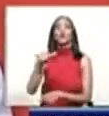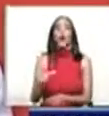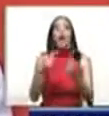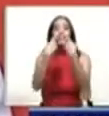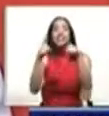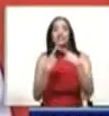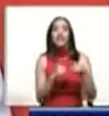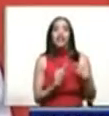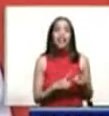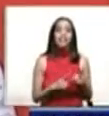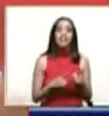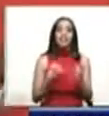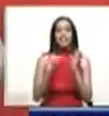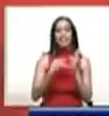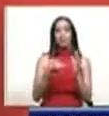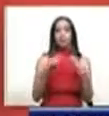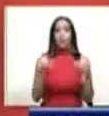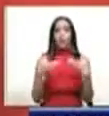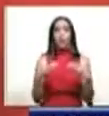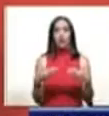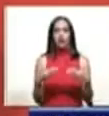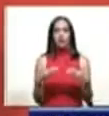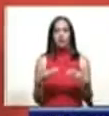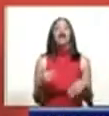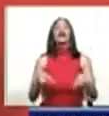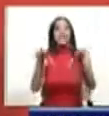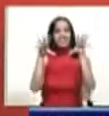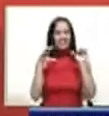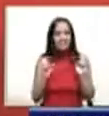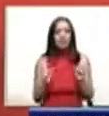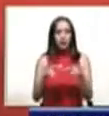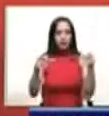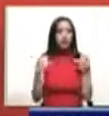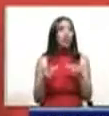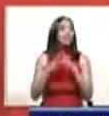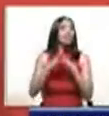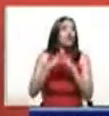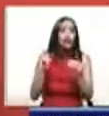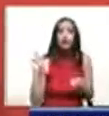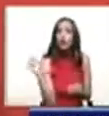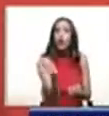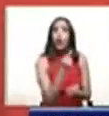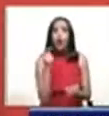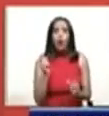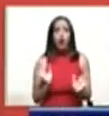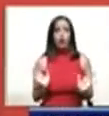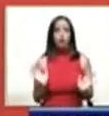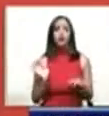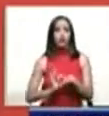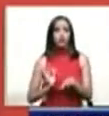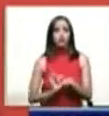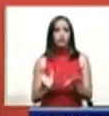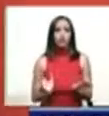entes públicos. Y entiendo la situación por la que estamos pasando todos. Porque el hecho de que uno salga en una pantalla,